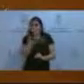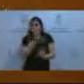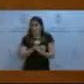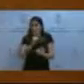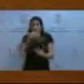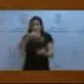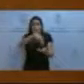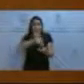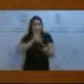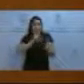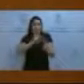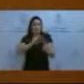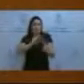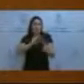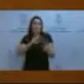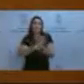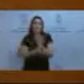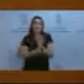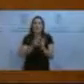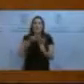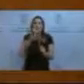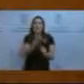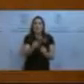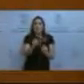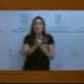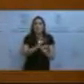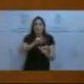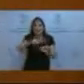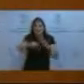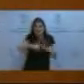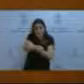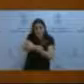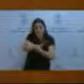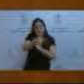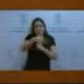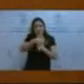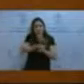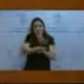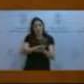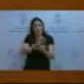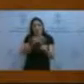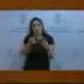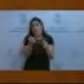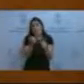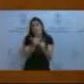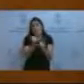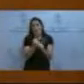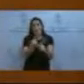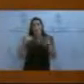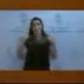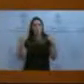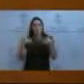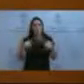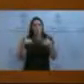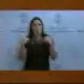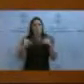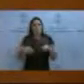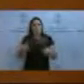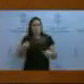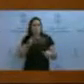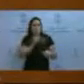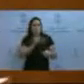entender. Tenemos parados muy difíciles de volver a insertar en el mercado laboral. De los que tenemos, un altísimo porcentaje son muy difíciles de insertar en el mercado